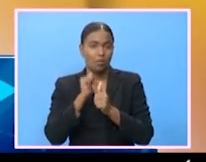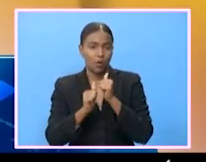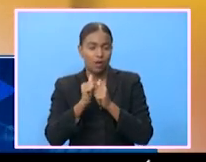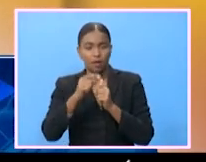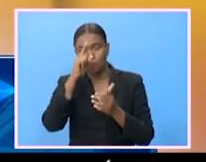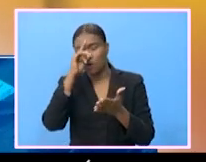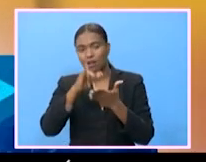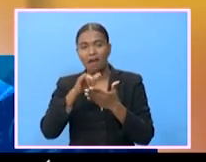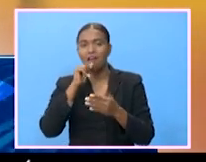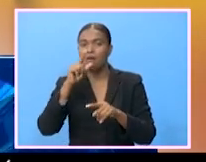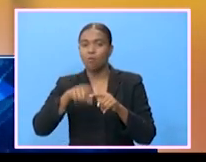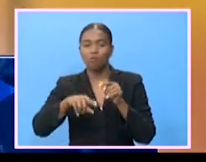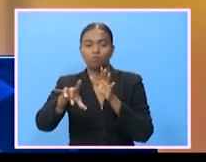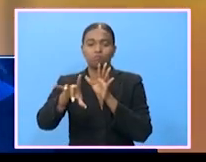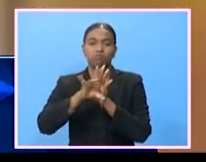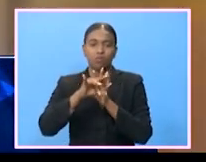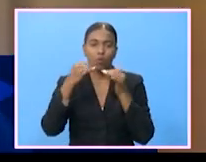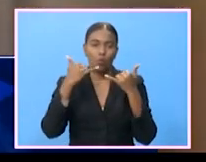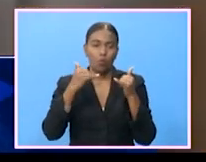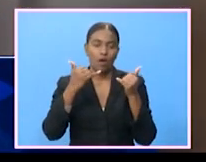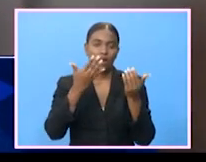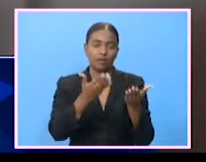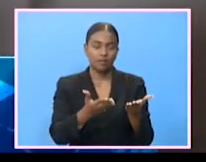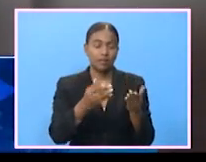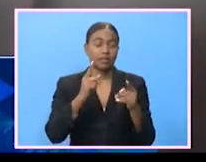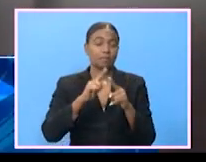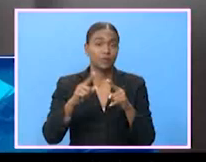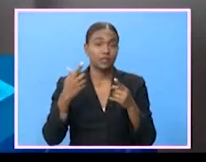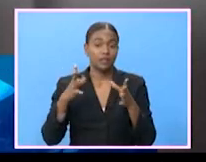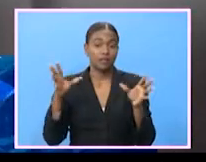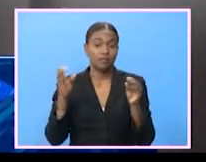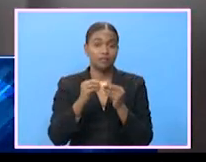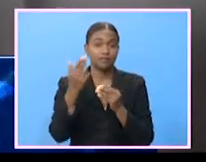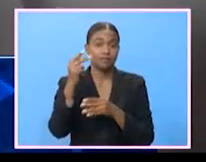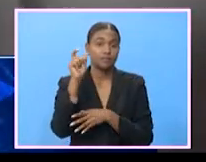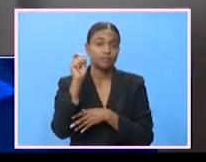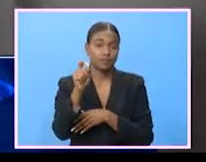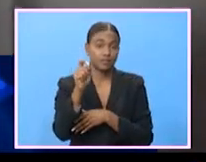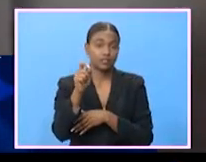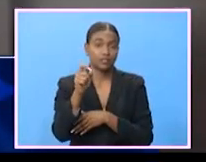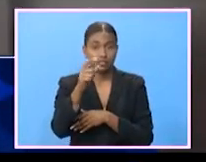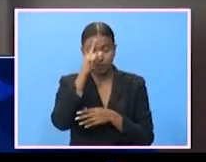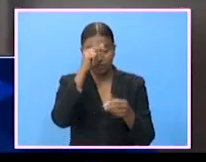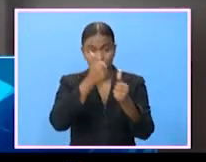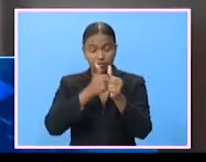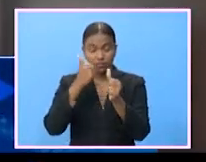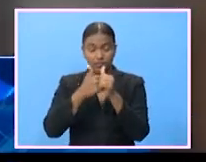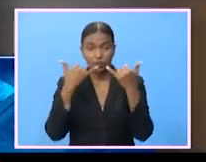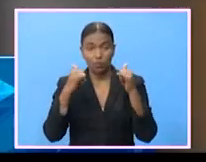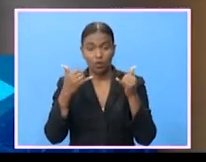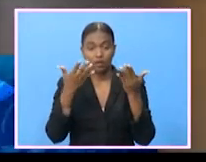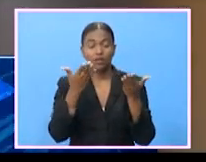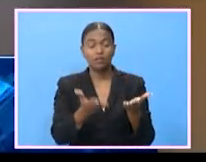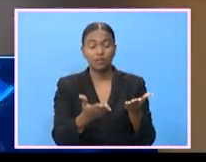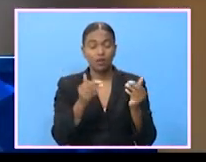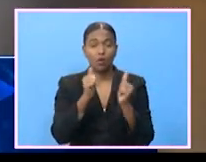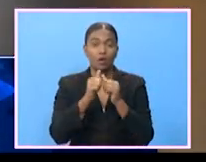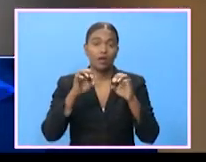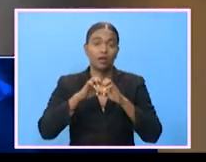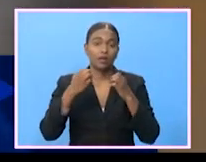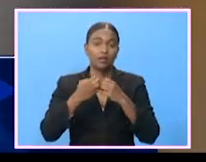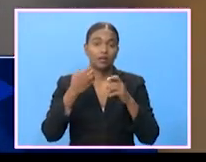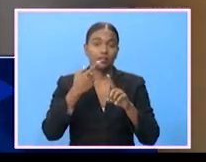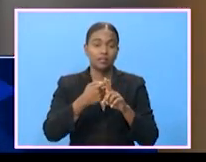eso no fue escogido en el primer quinteto. Promedió un total de 13 puntos por partido durante esta temporada con el equipo